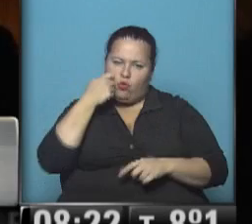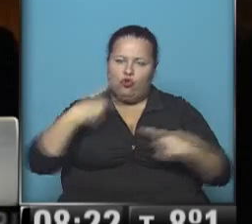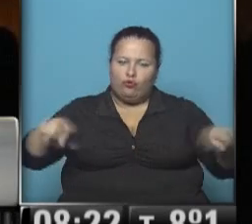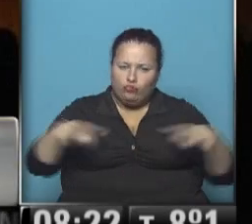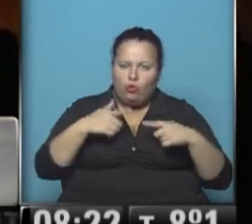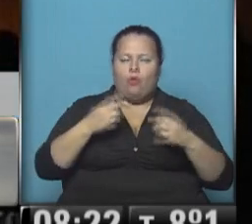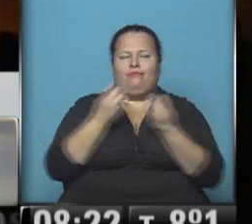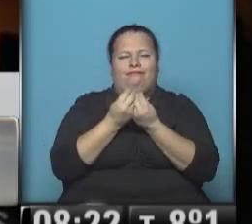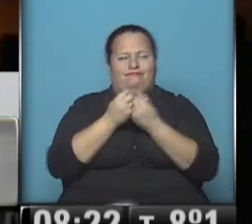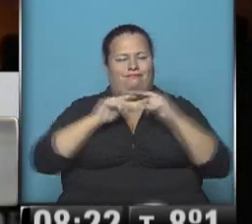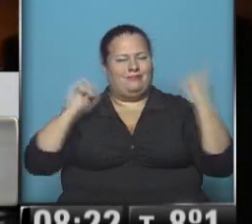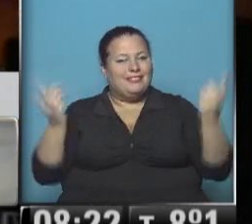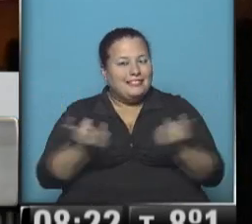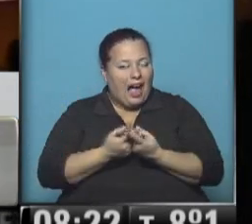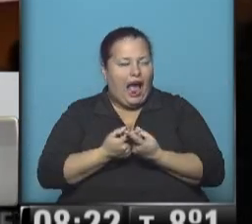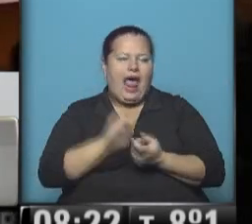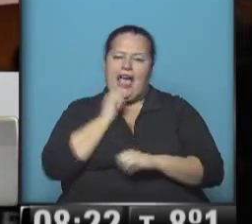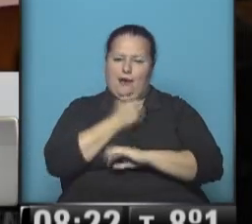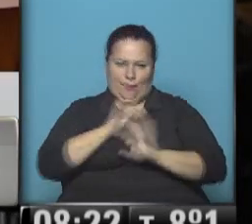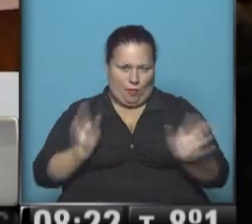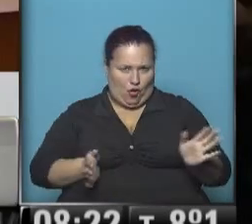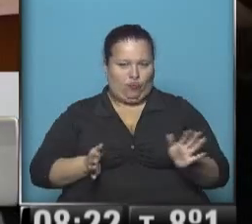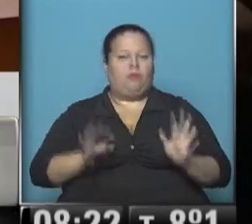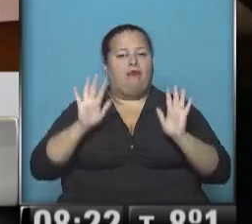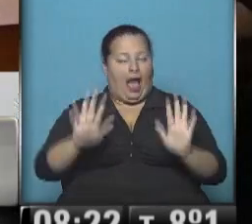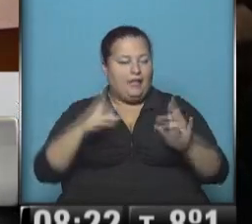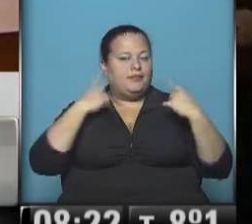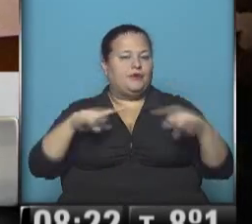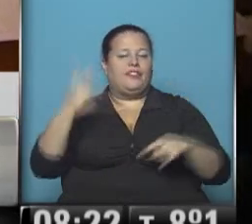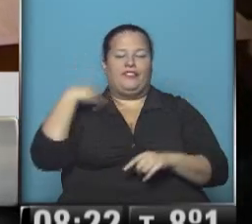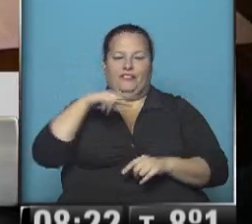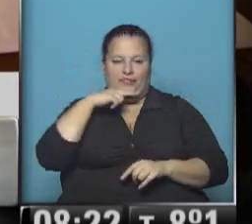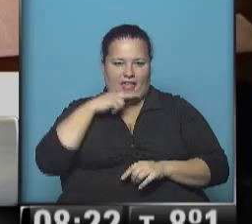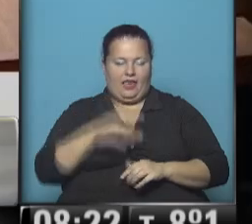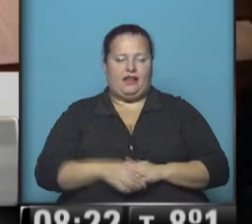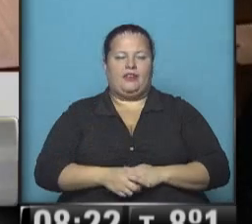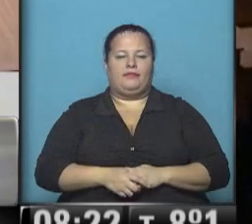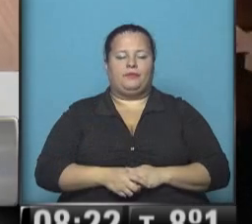con muchísimo público en una sala realmente divina, y así sonó la noche del viernes.